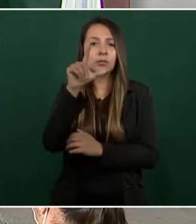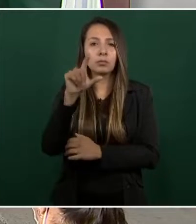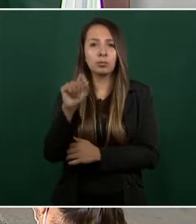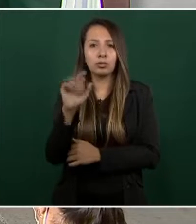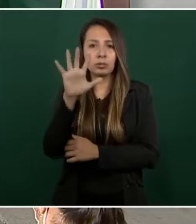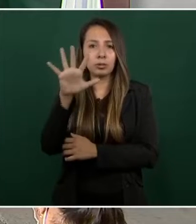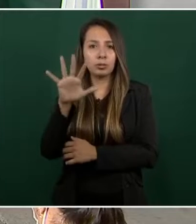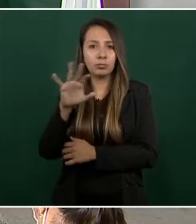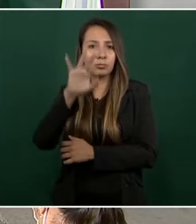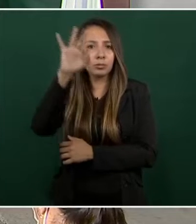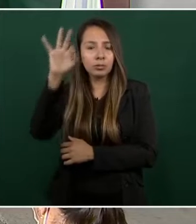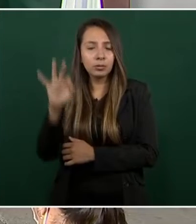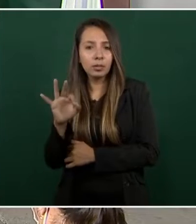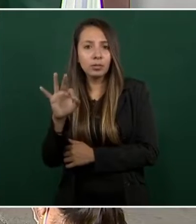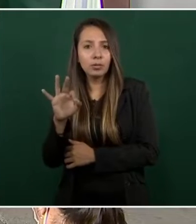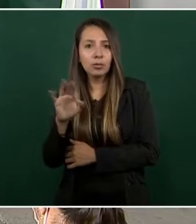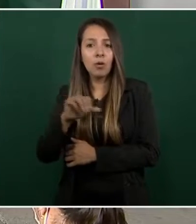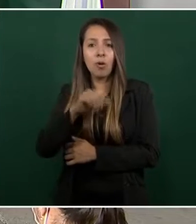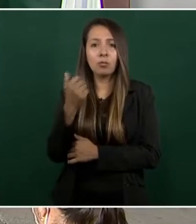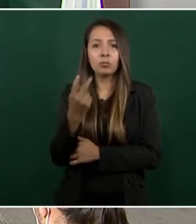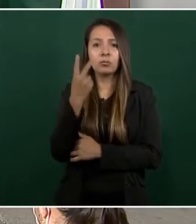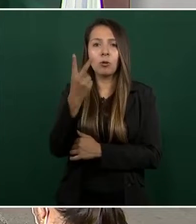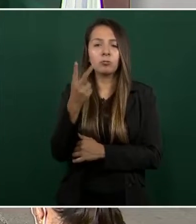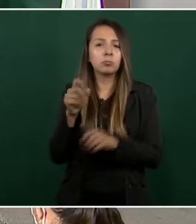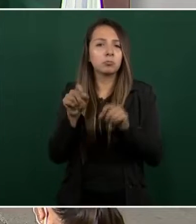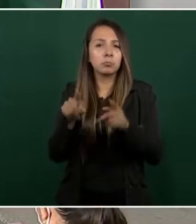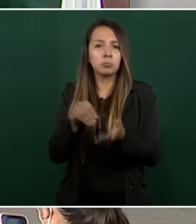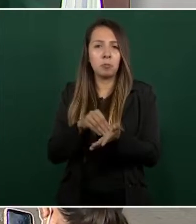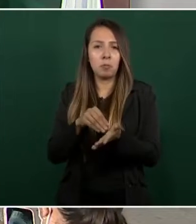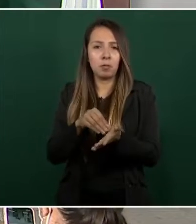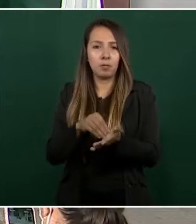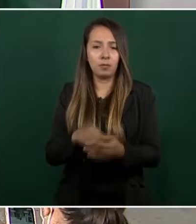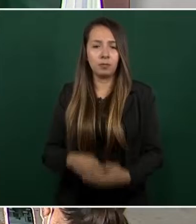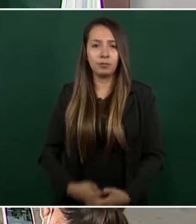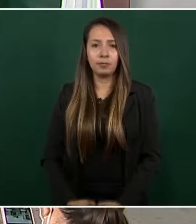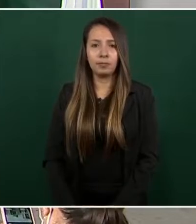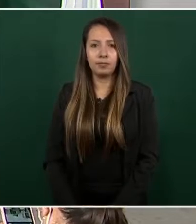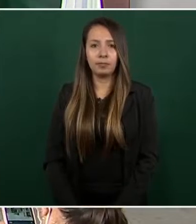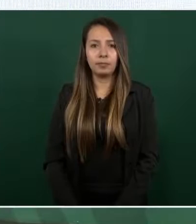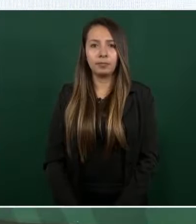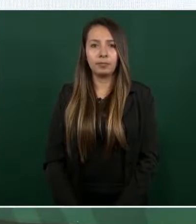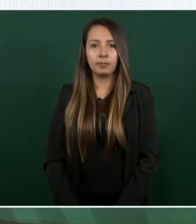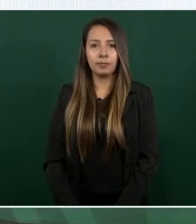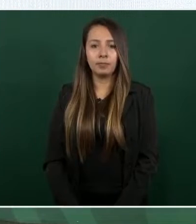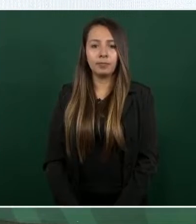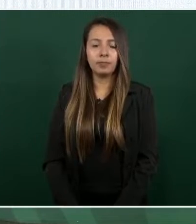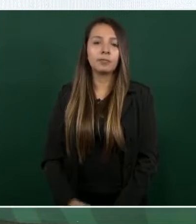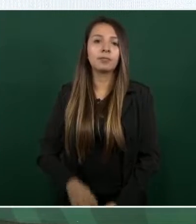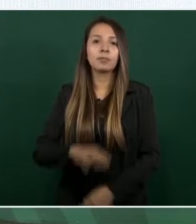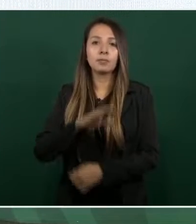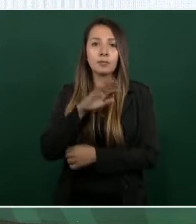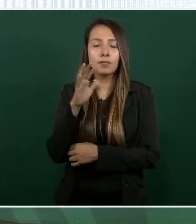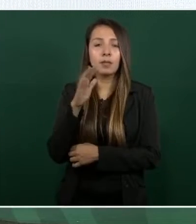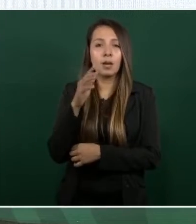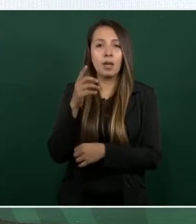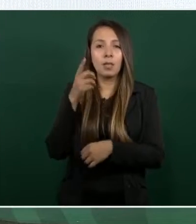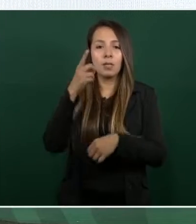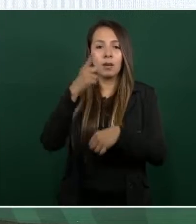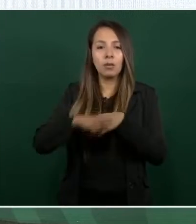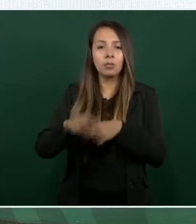y 2 municipios permanecen sin cambio. Adelante. En los delitos del fuero